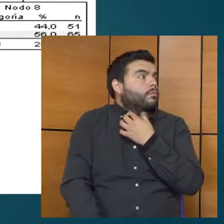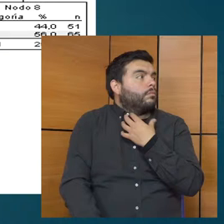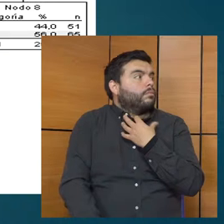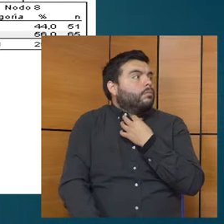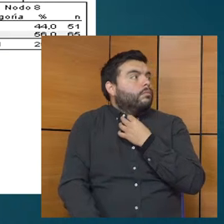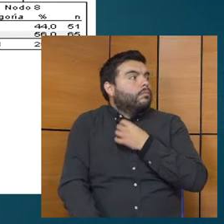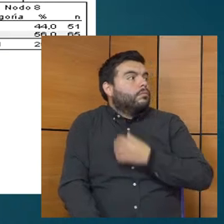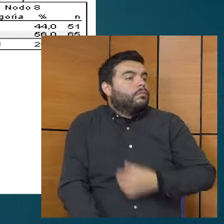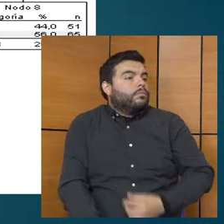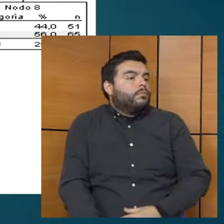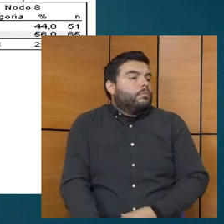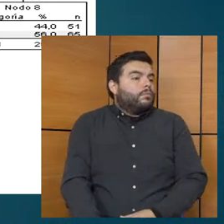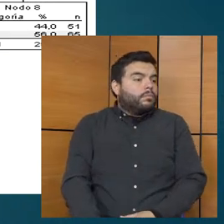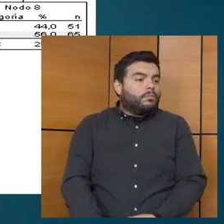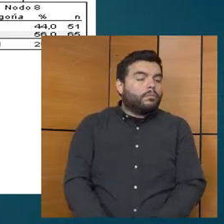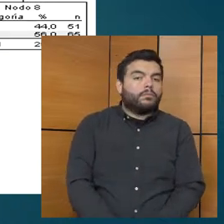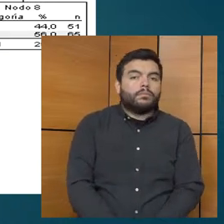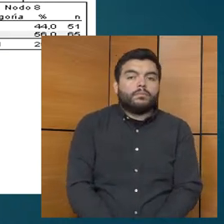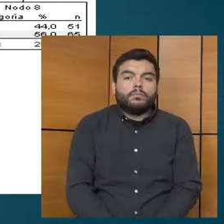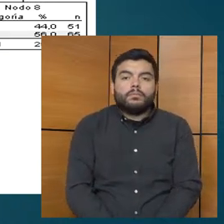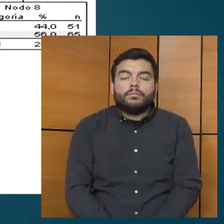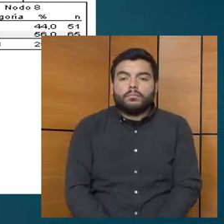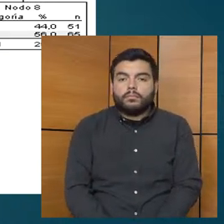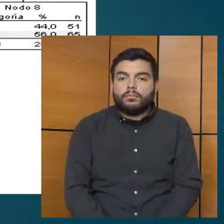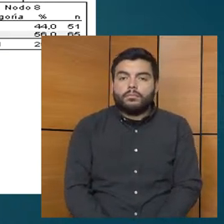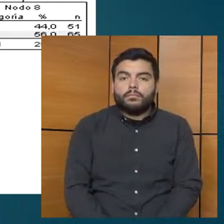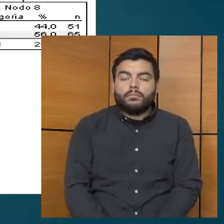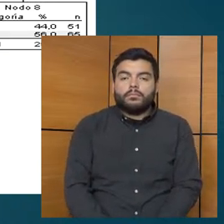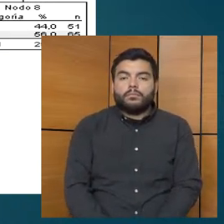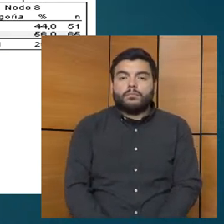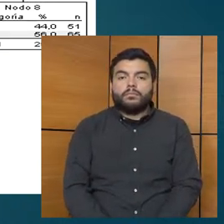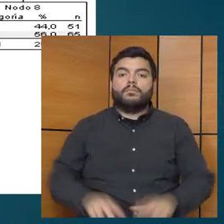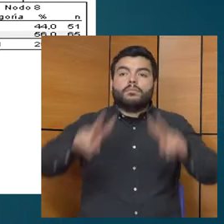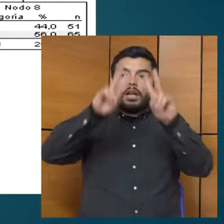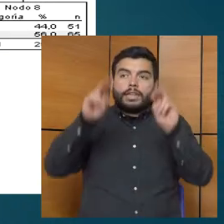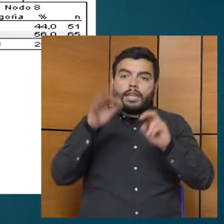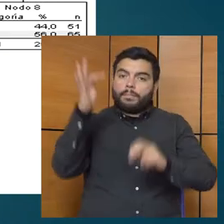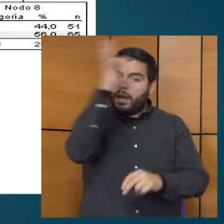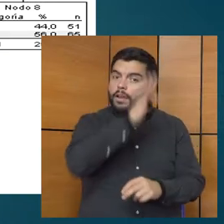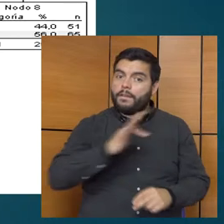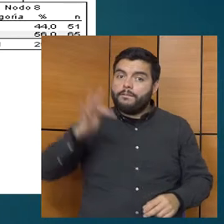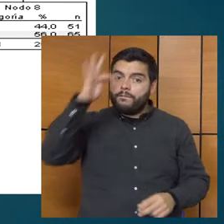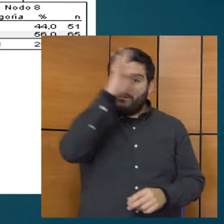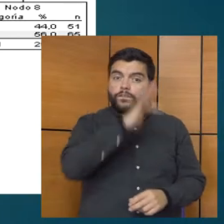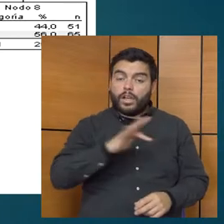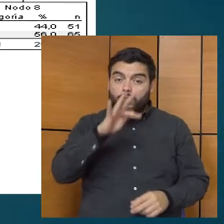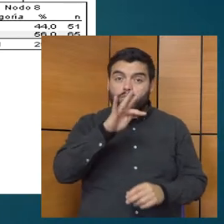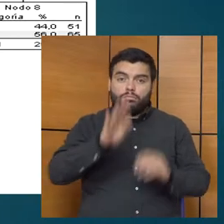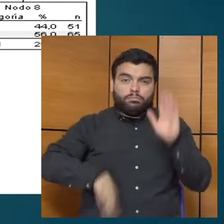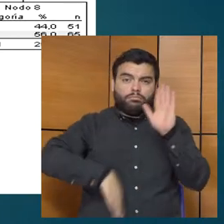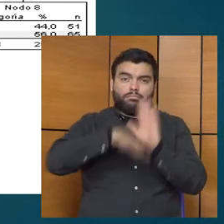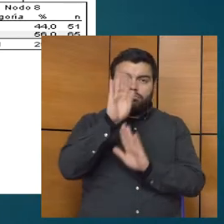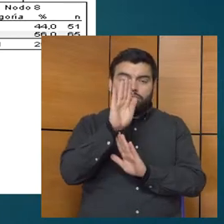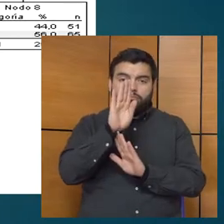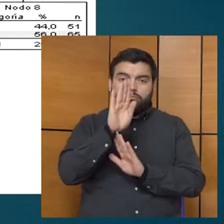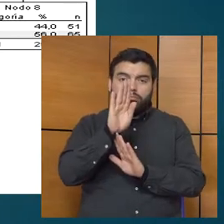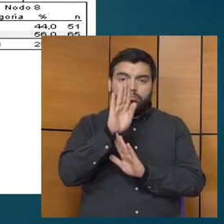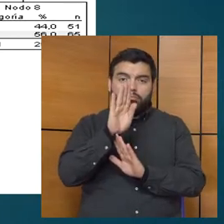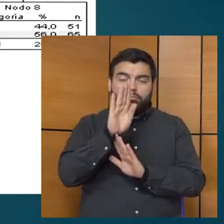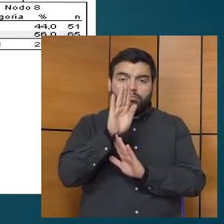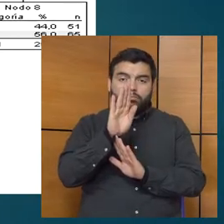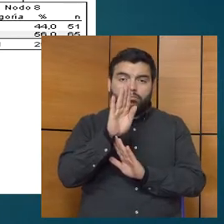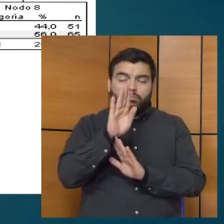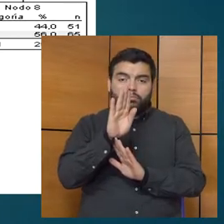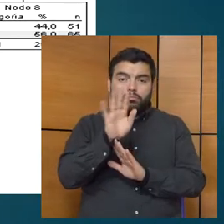Ahora. Bien. Respecto a Facebook, también el porcentaje de uso de Facebook era muy alto, un 63% en total de la